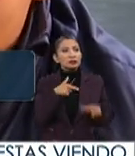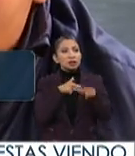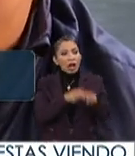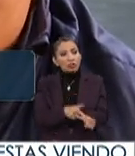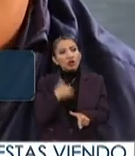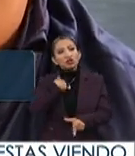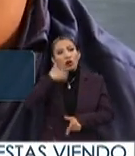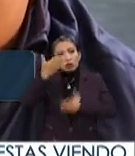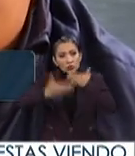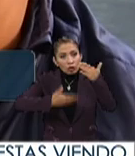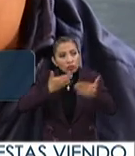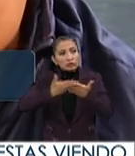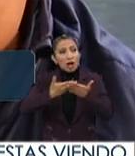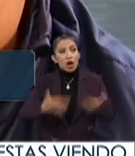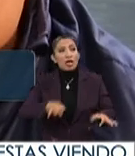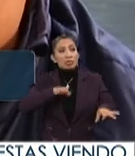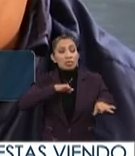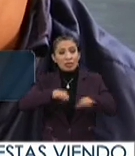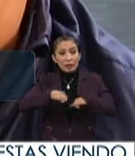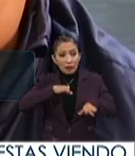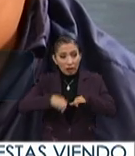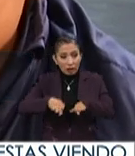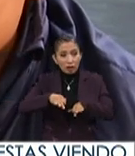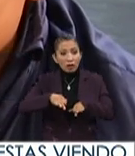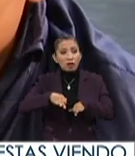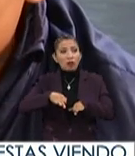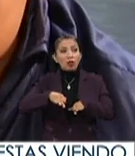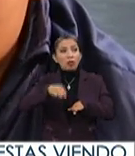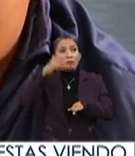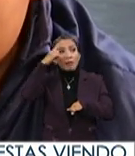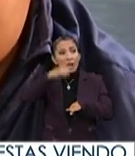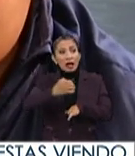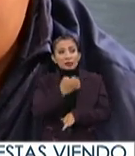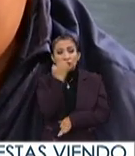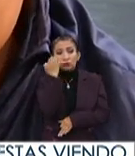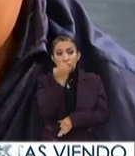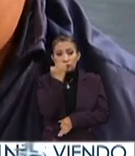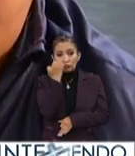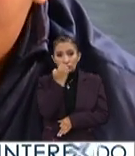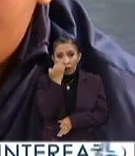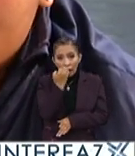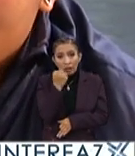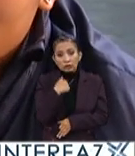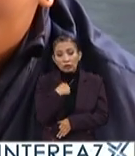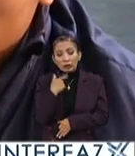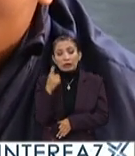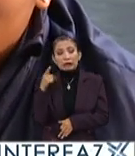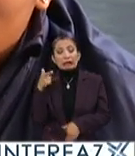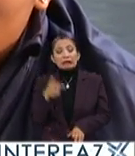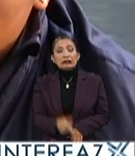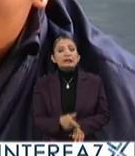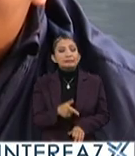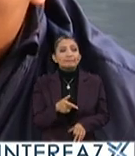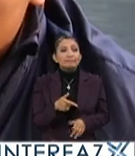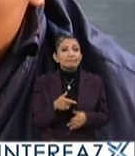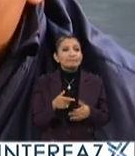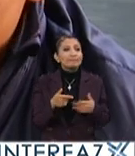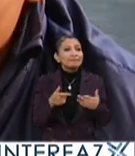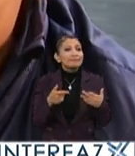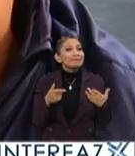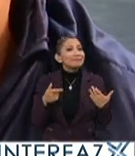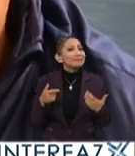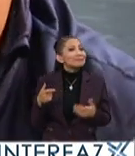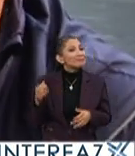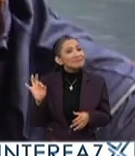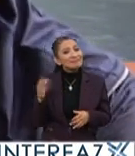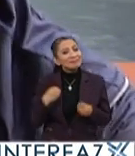con mis estudios y ahora que trabajo también para una escuela, me doy cuenta que no, a lo